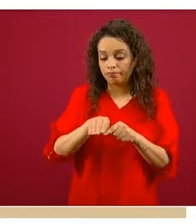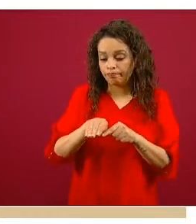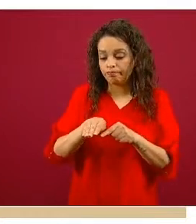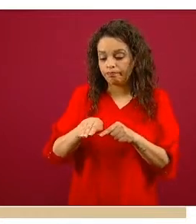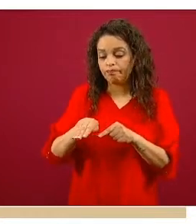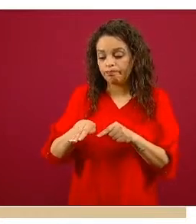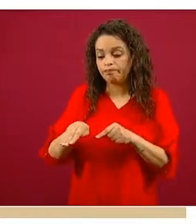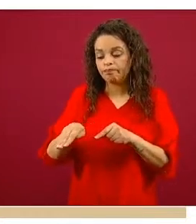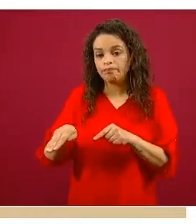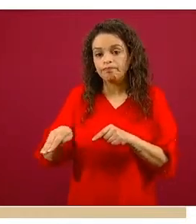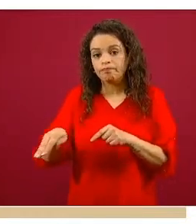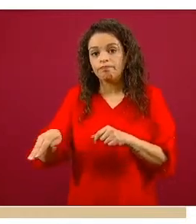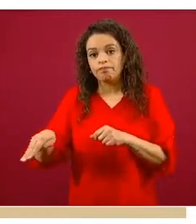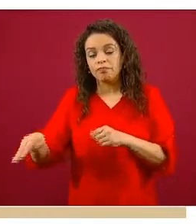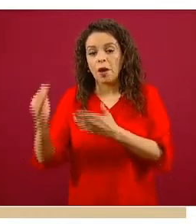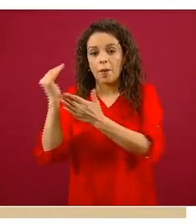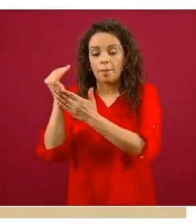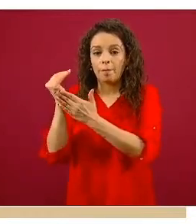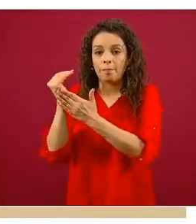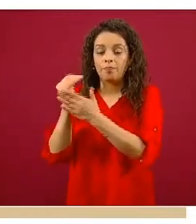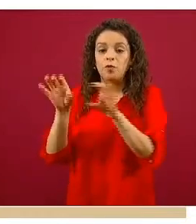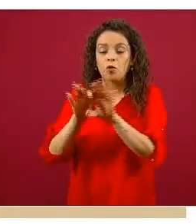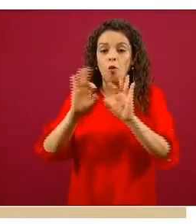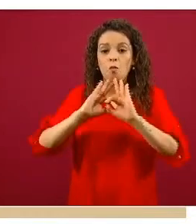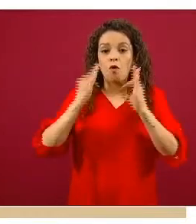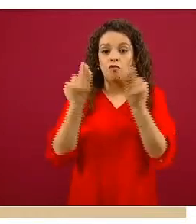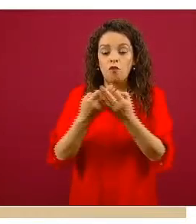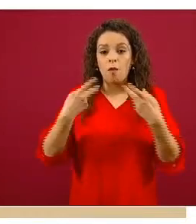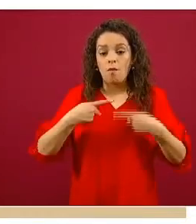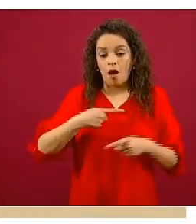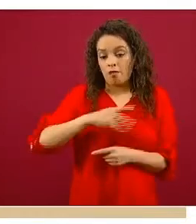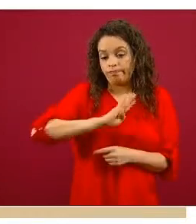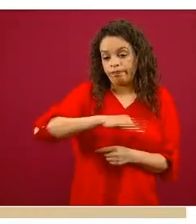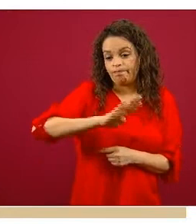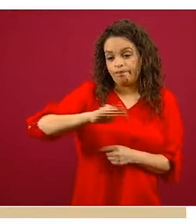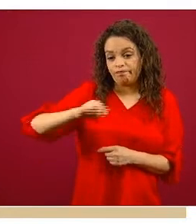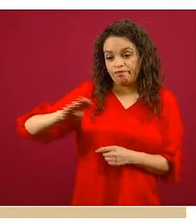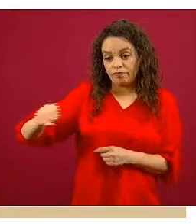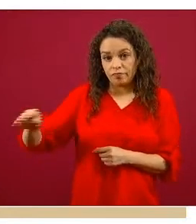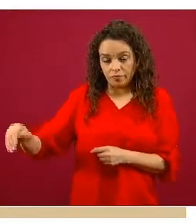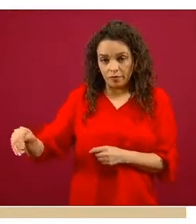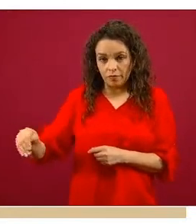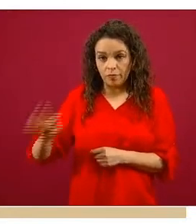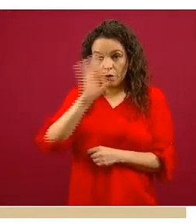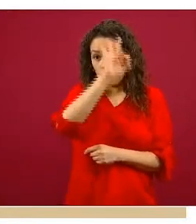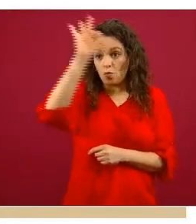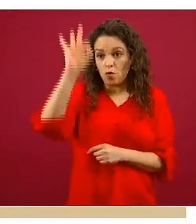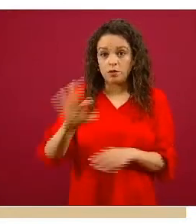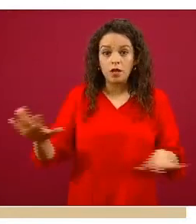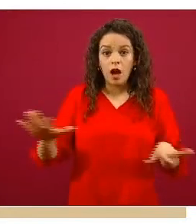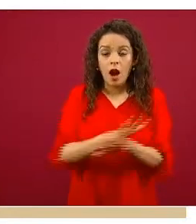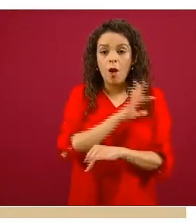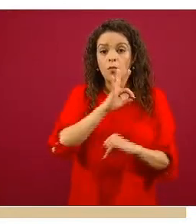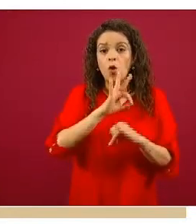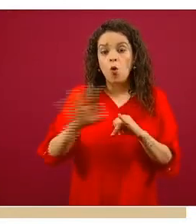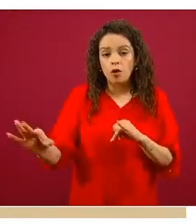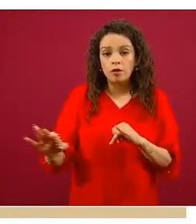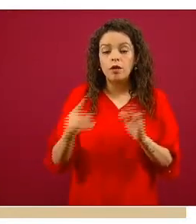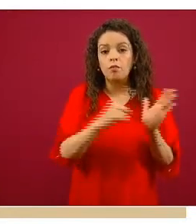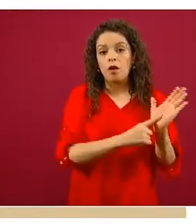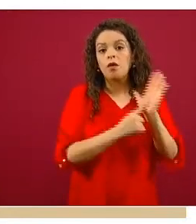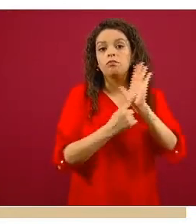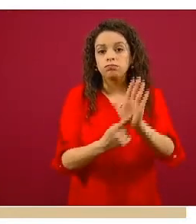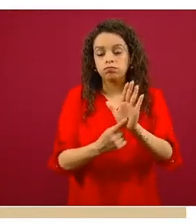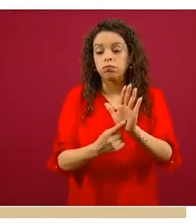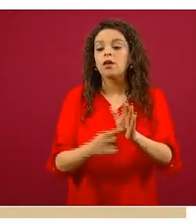velocidad de la ocurrencia de las defunciones, siendo el último cambio porcentual diario evidenciado